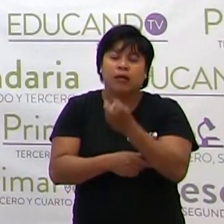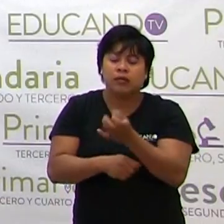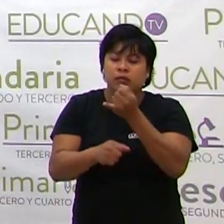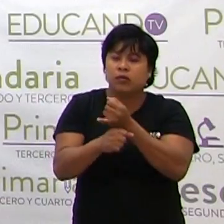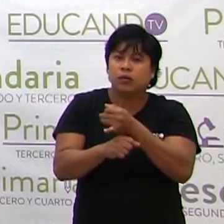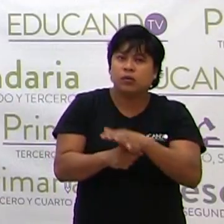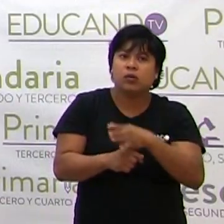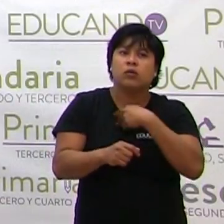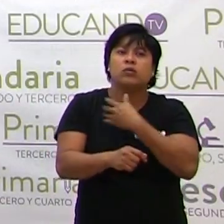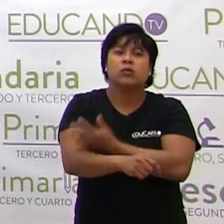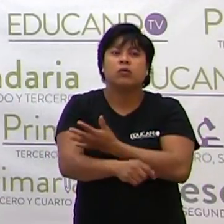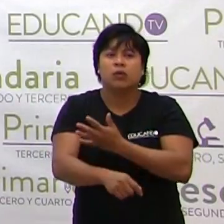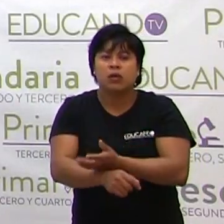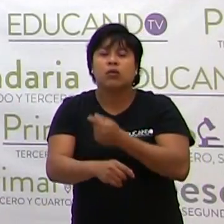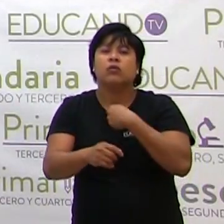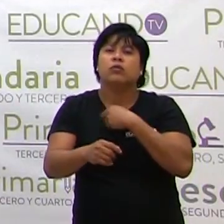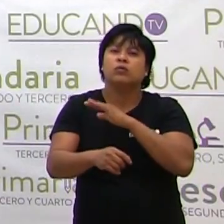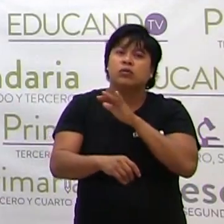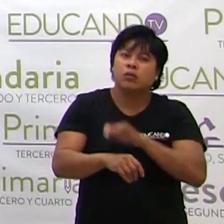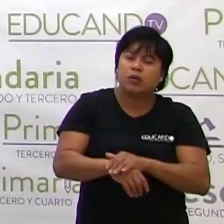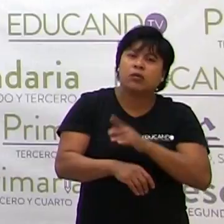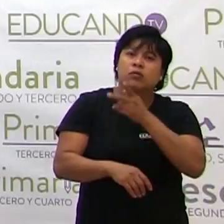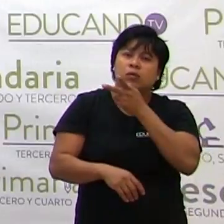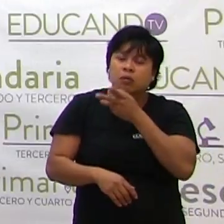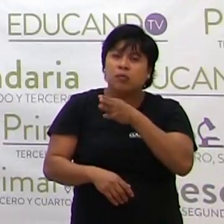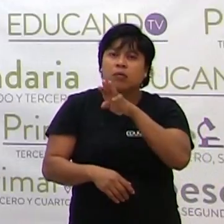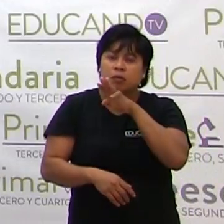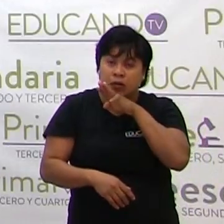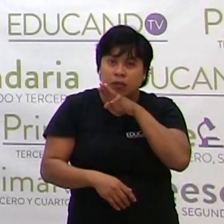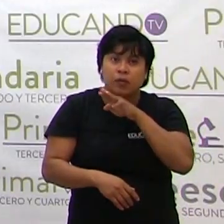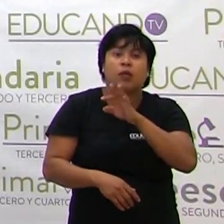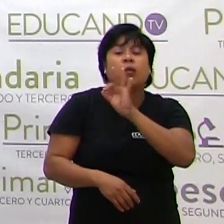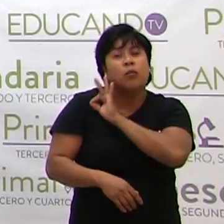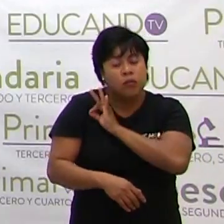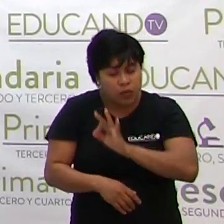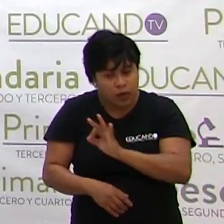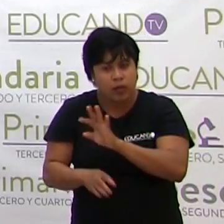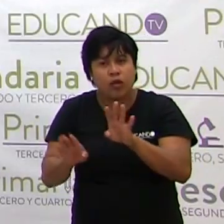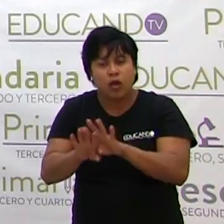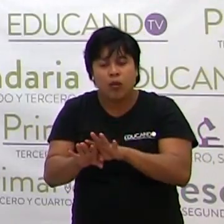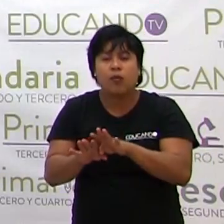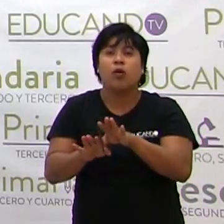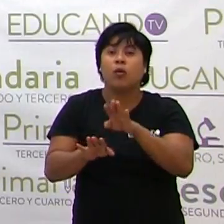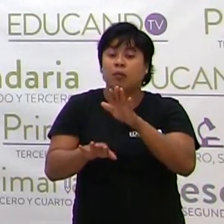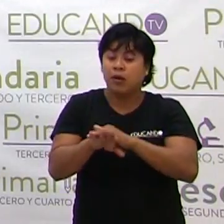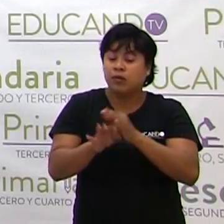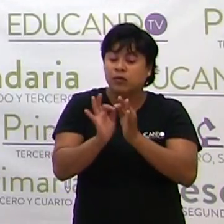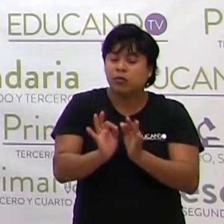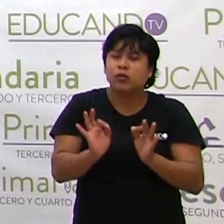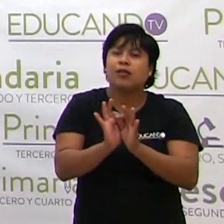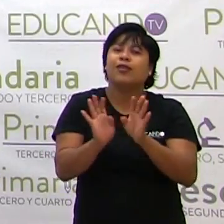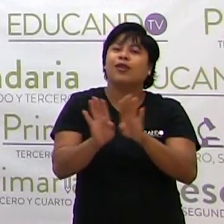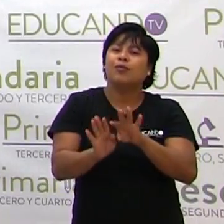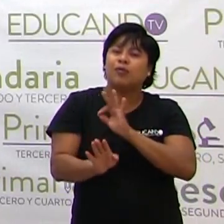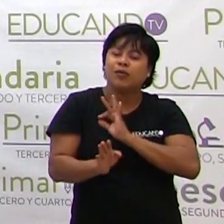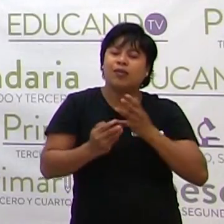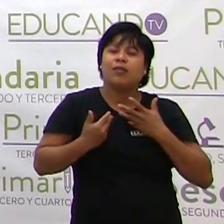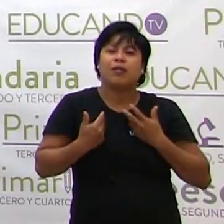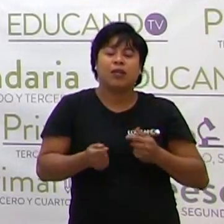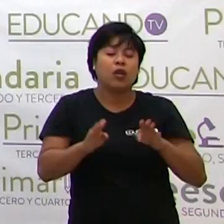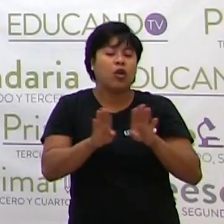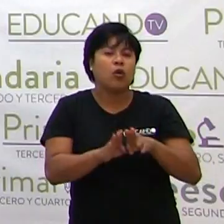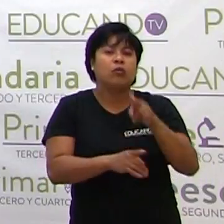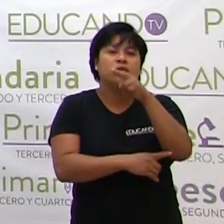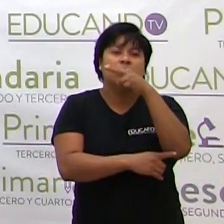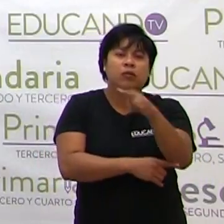nuestros compañeros, nuestros amigos, papá, mamá, lo cual va a permitir de forma esencial comprender a qué le vamos a